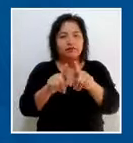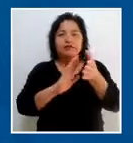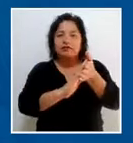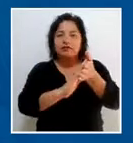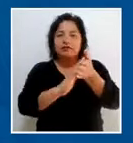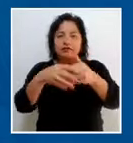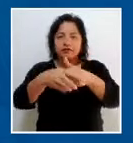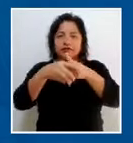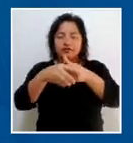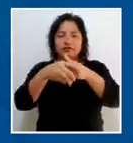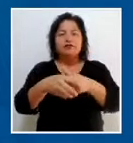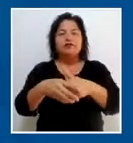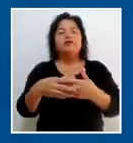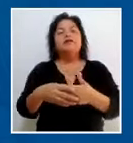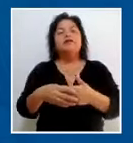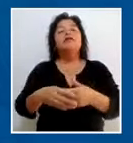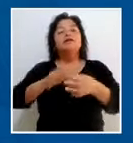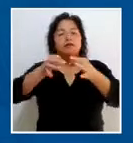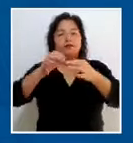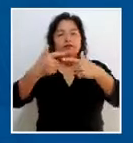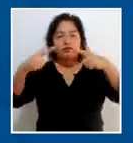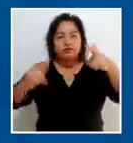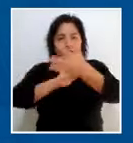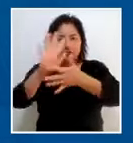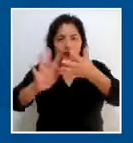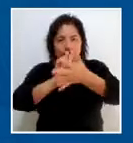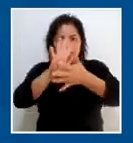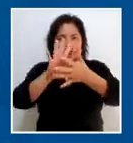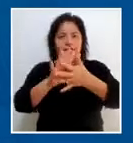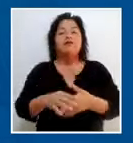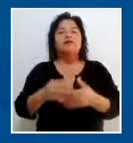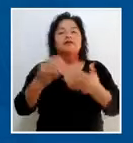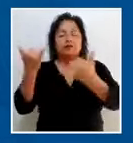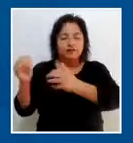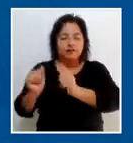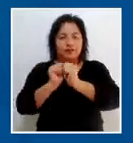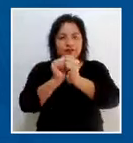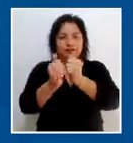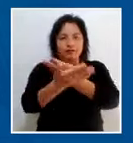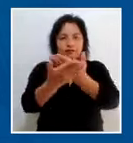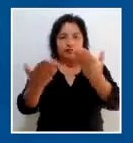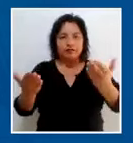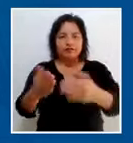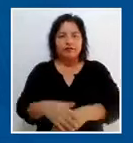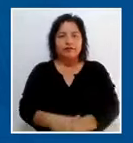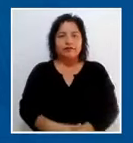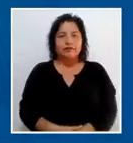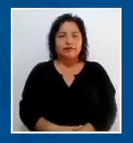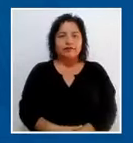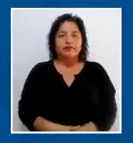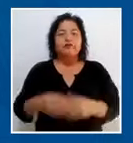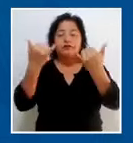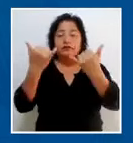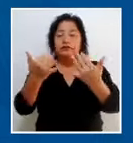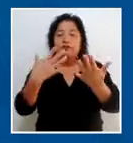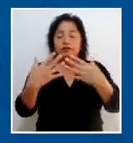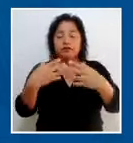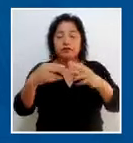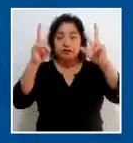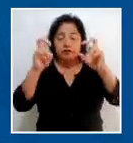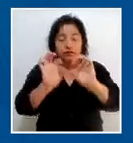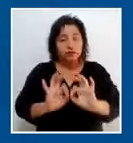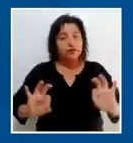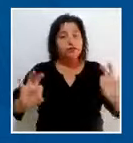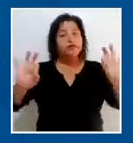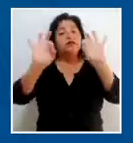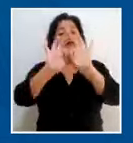de Margarita Guerrero, quien es la intérprete de lengua de señas, quien nos acompañará también el día de hoy. Hoy hablaremos de un tema muy importante, como